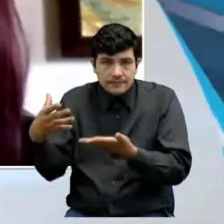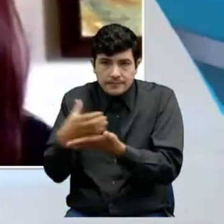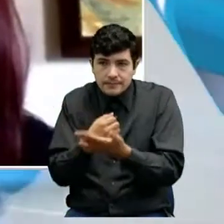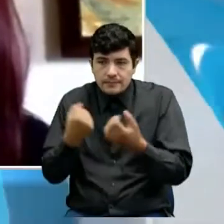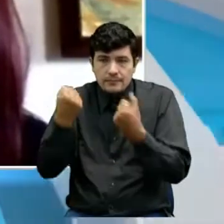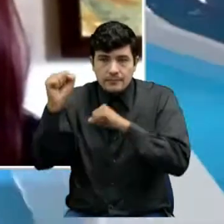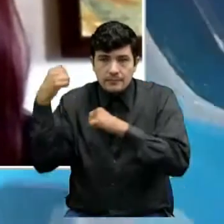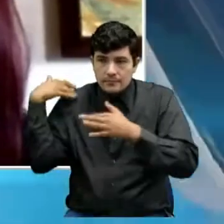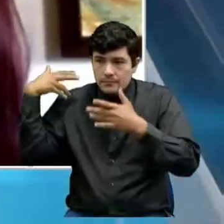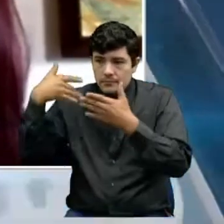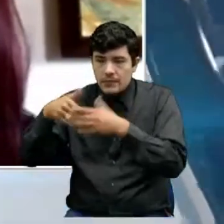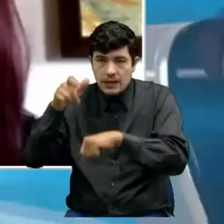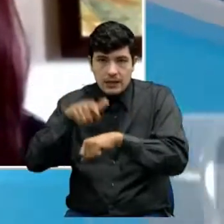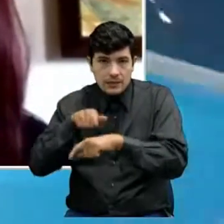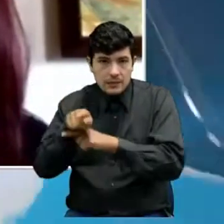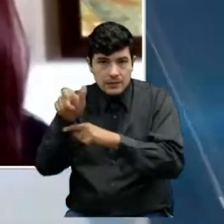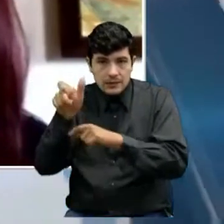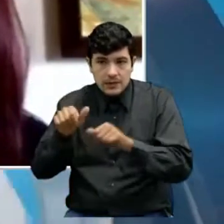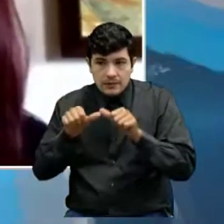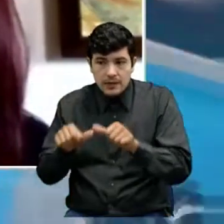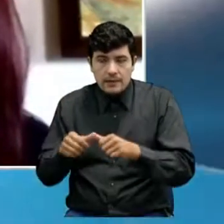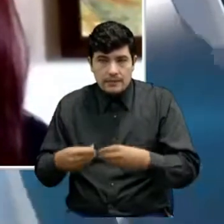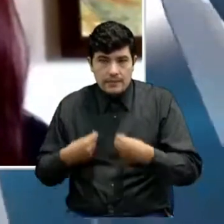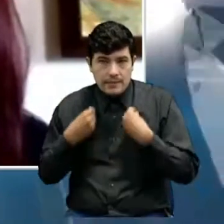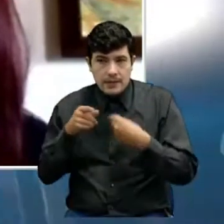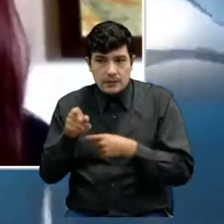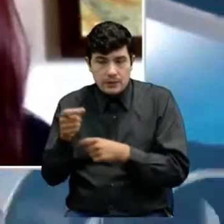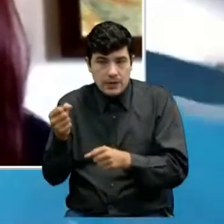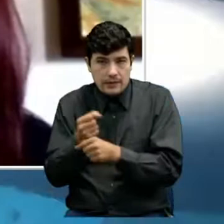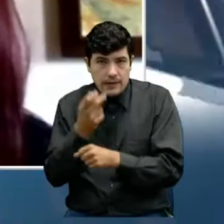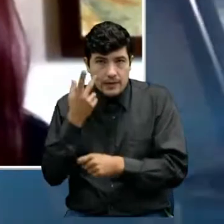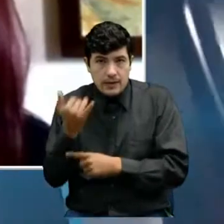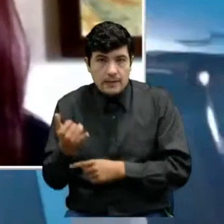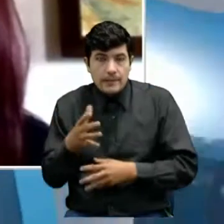tuvieron durante la vigencia del contrato de